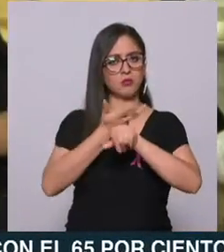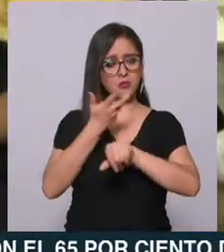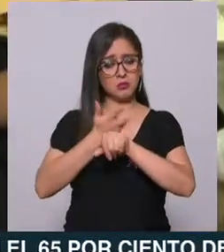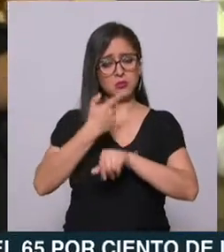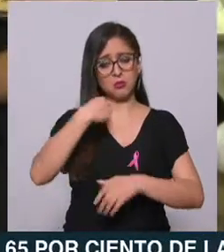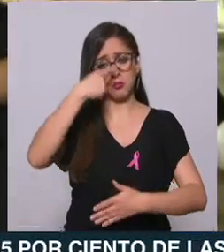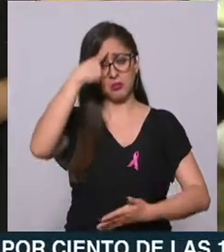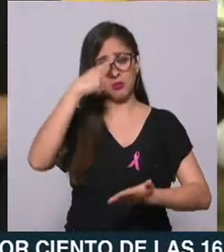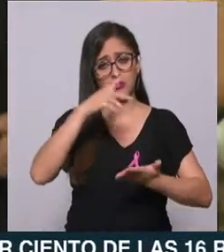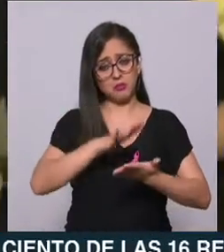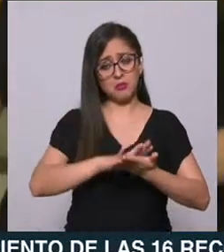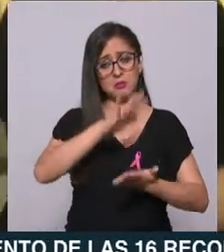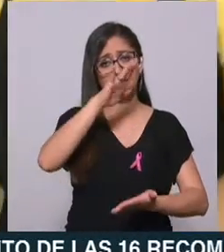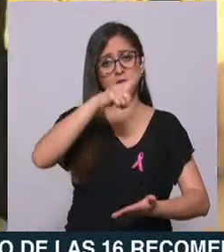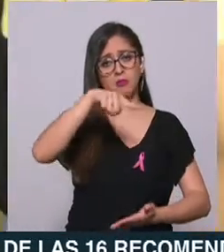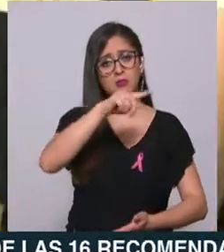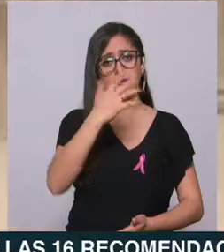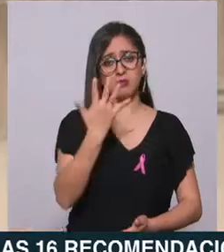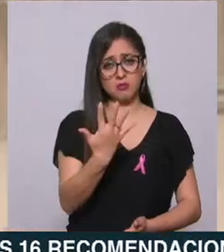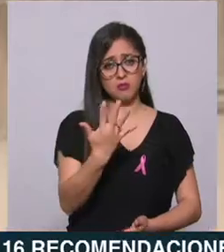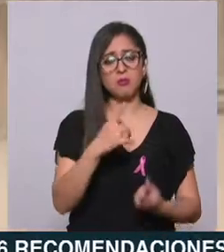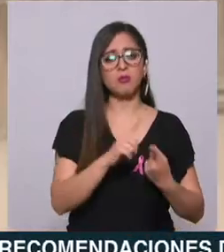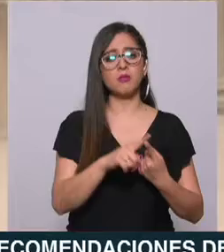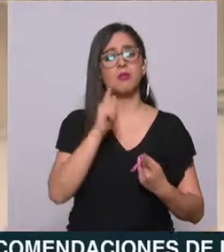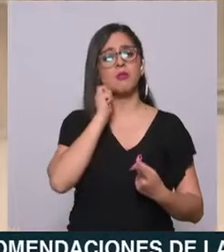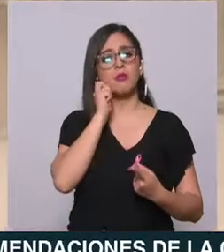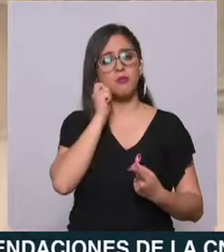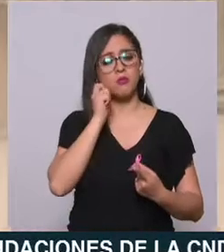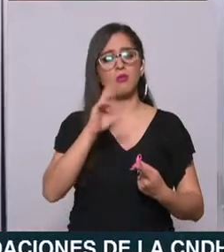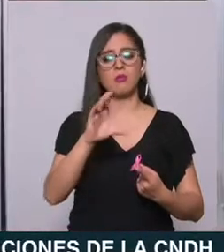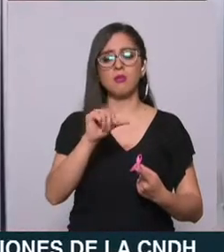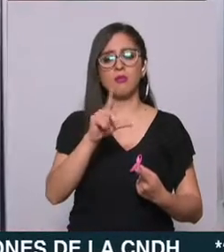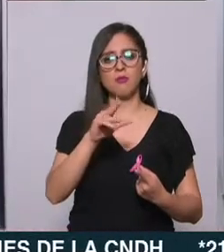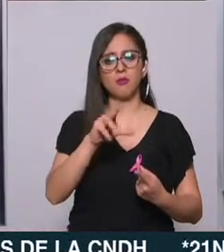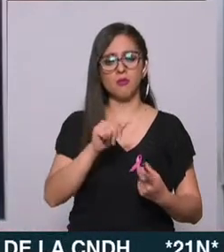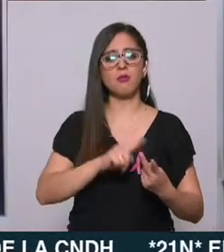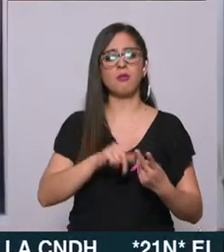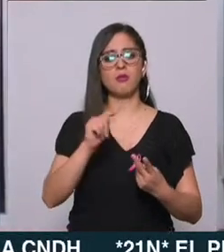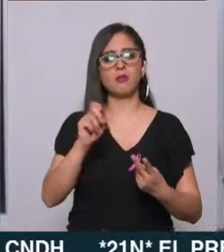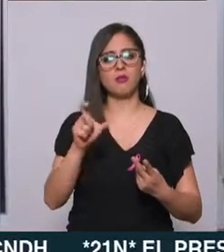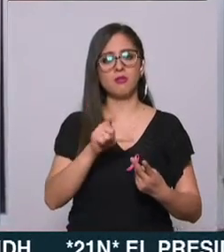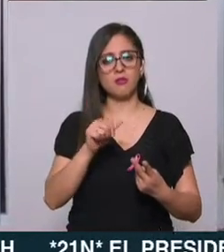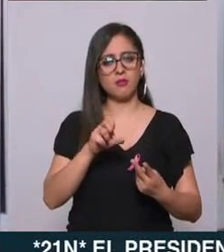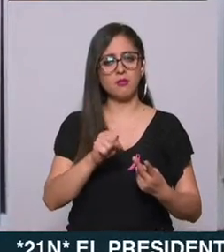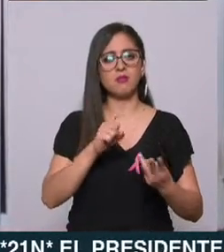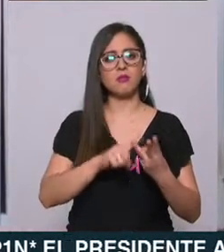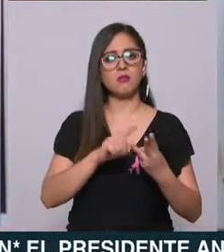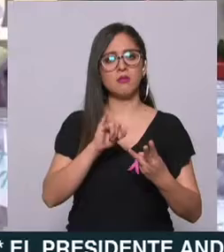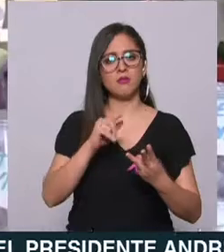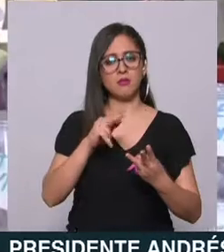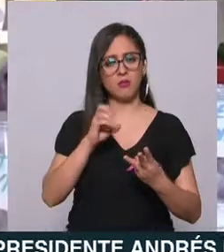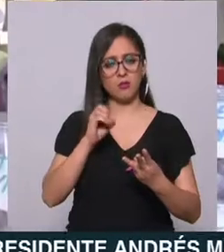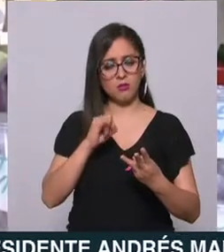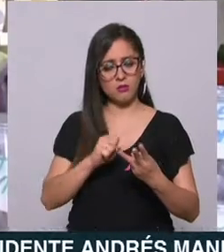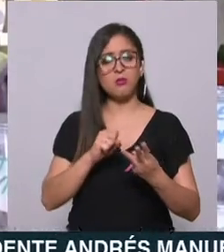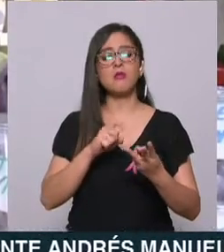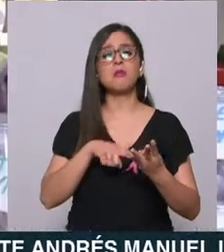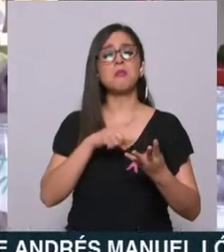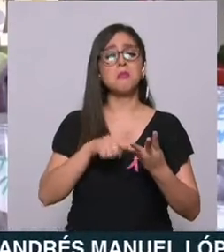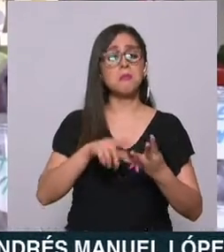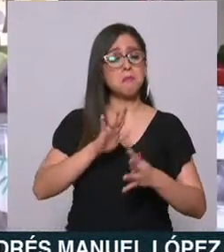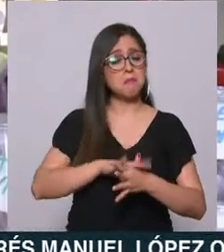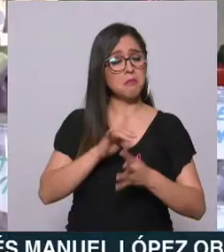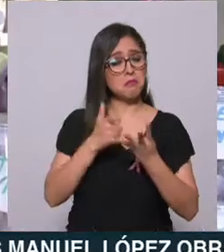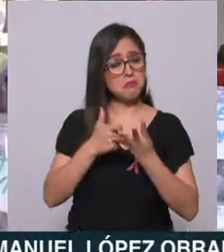de mayor concentración: California, Texas, Illinois, pero luego ha crecido